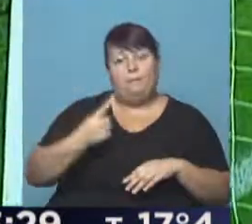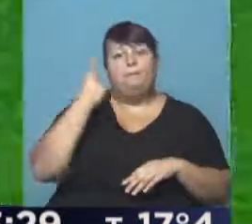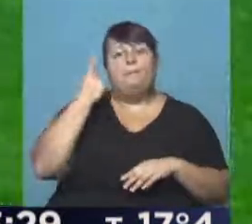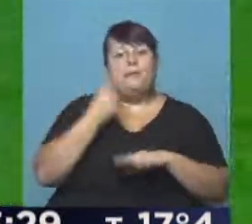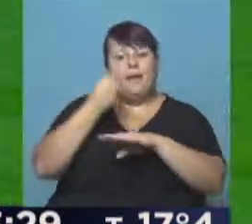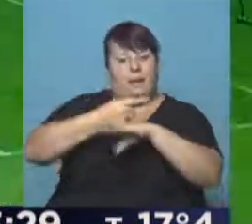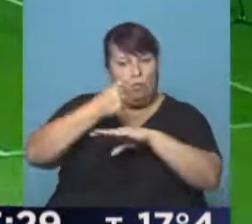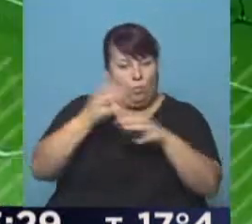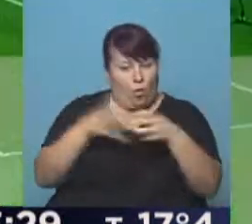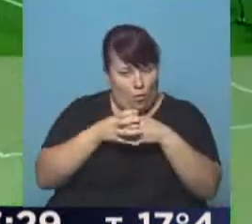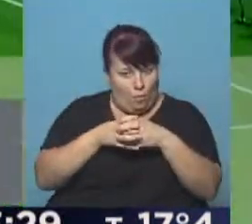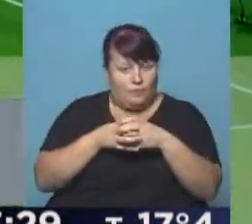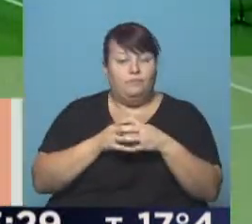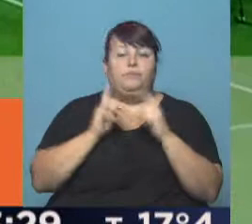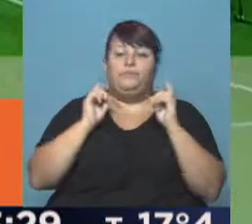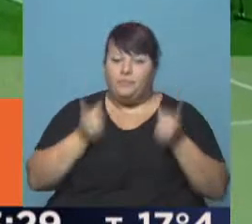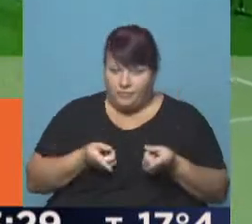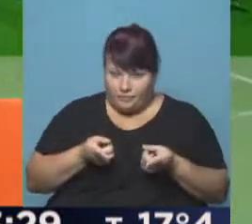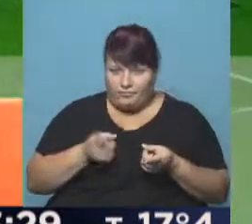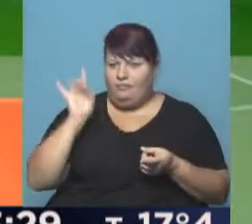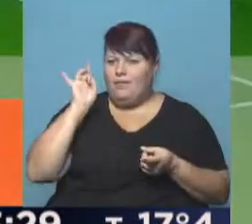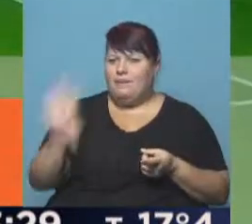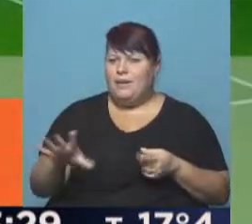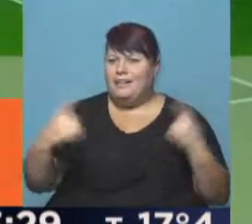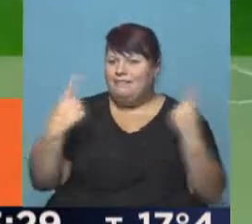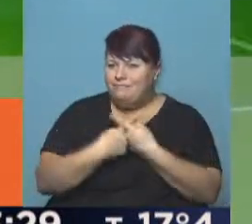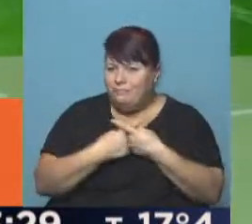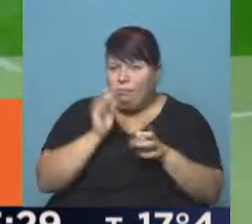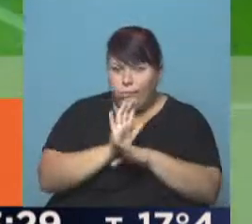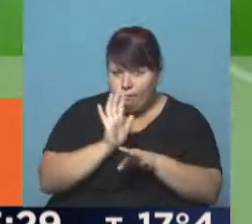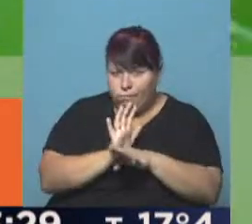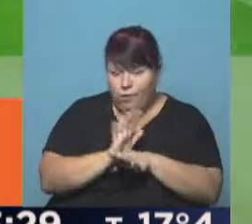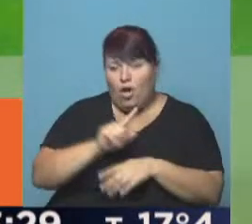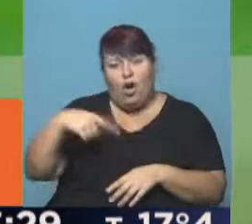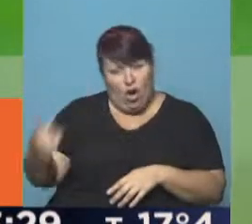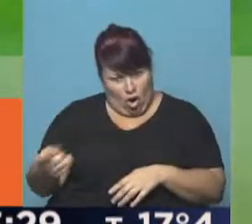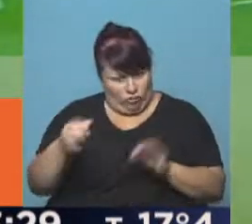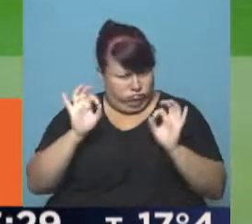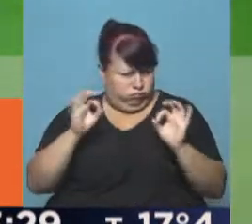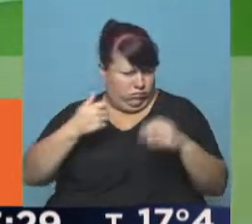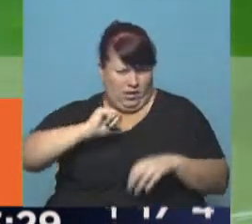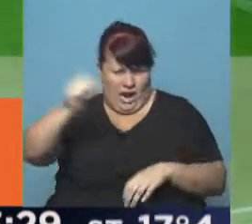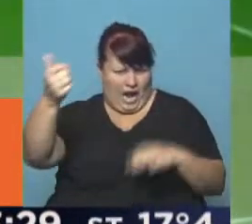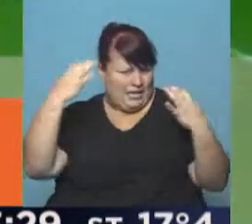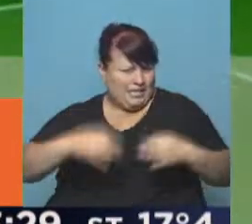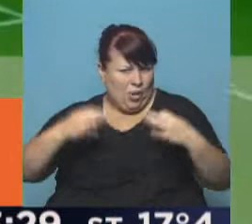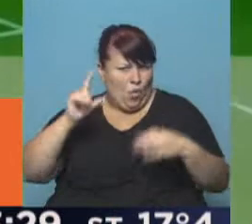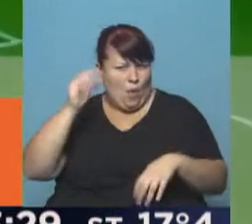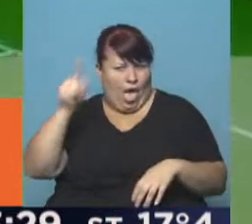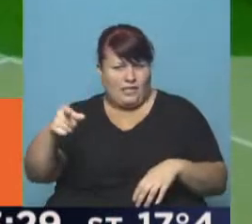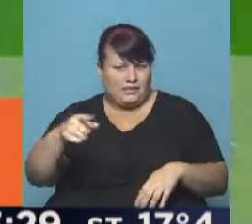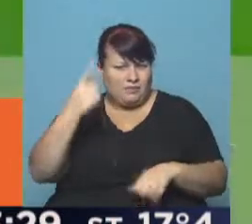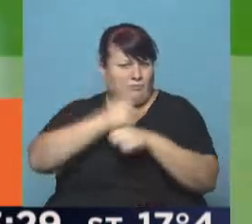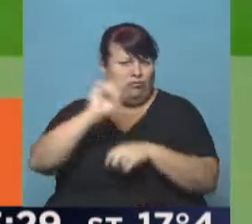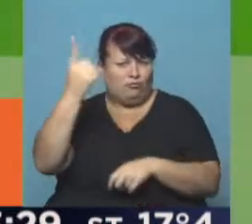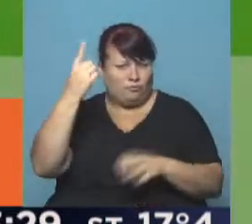puesto y además eliminó a su rival que prácticamente tenía todo cerrado como para disfrutar de la punta